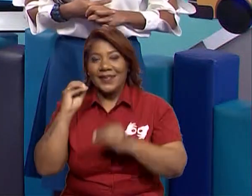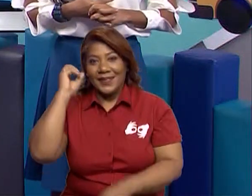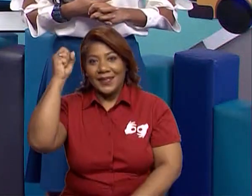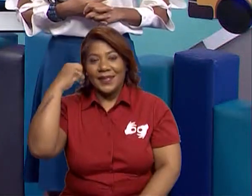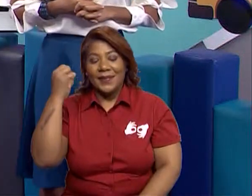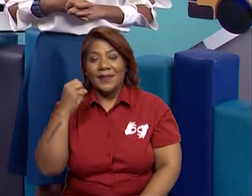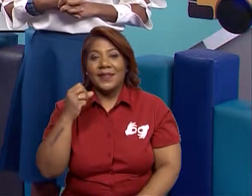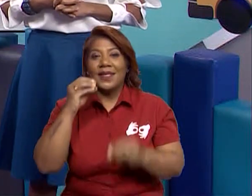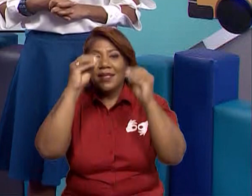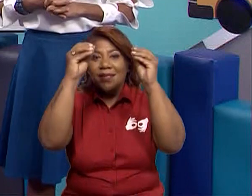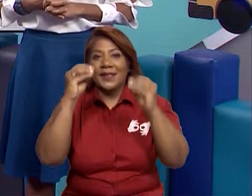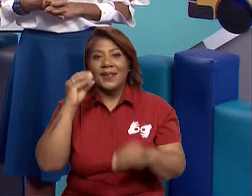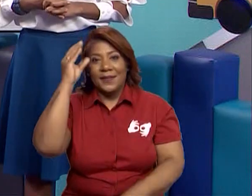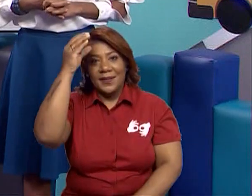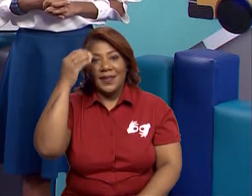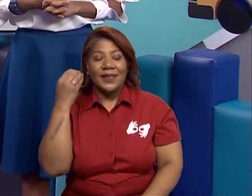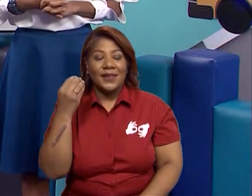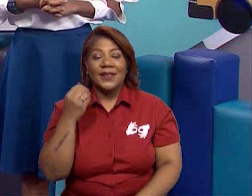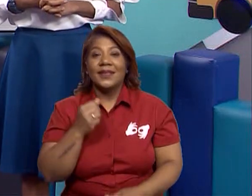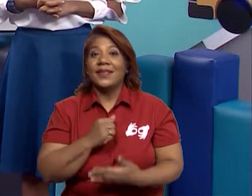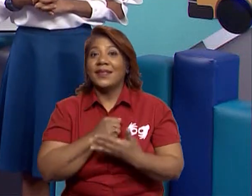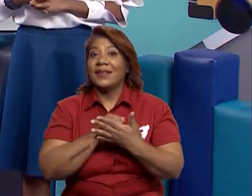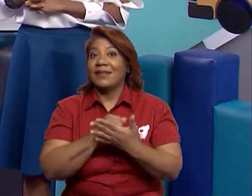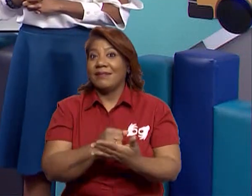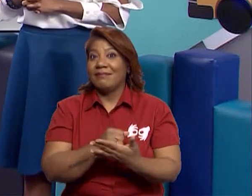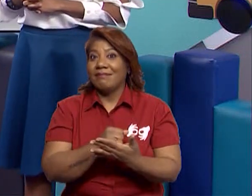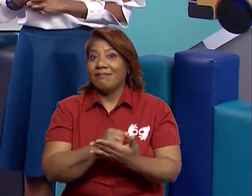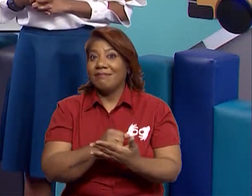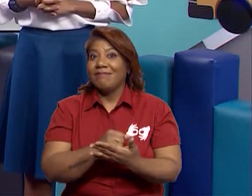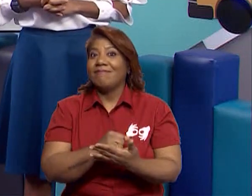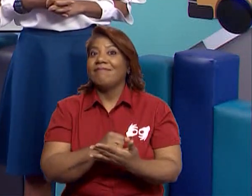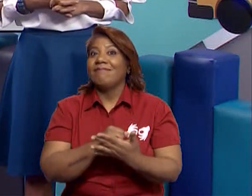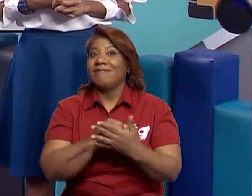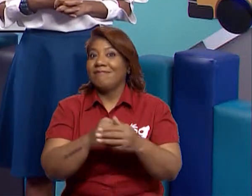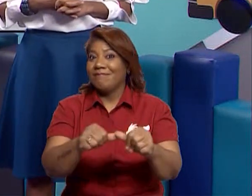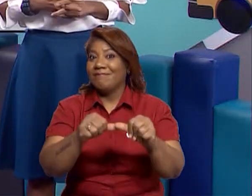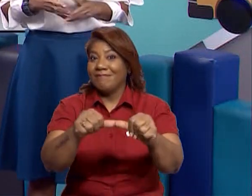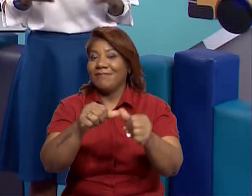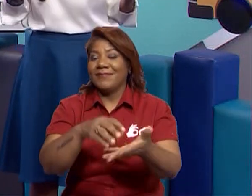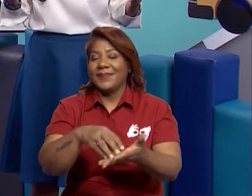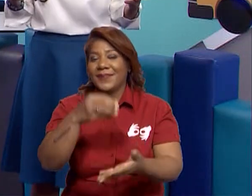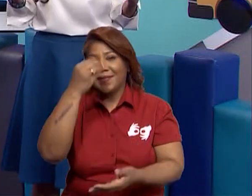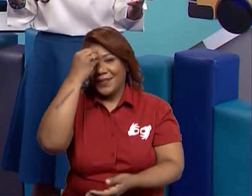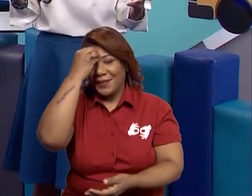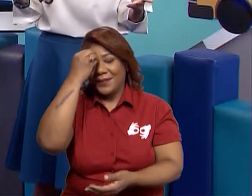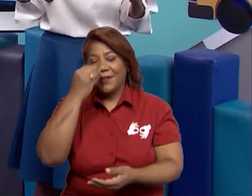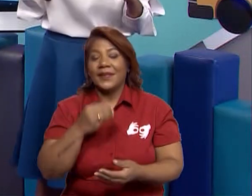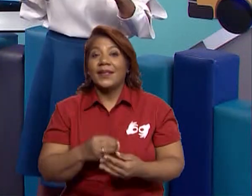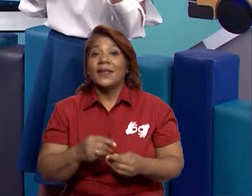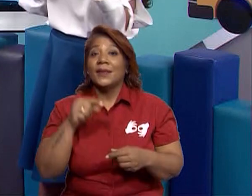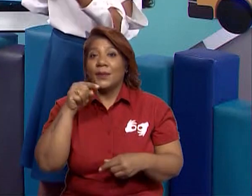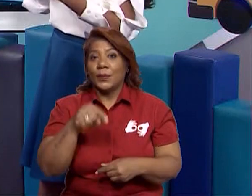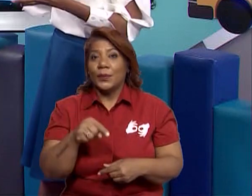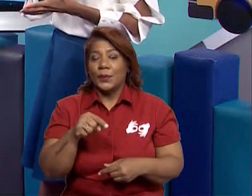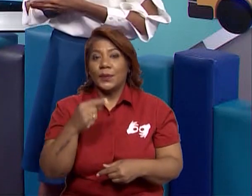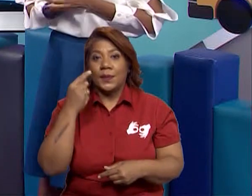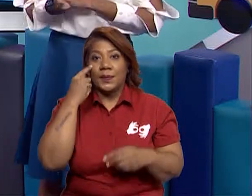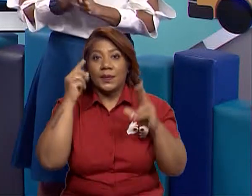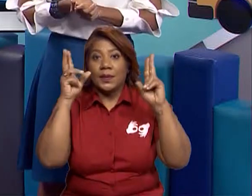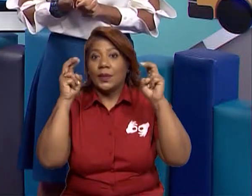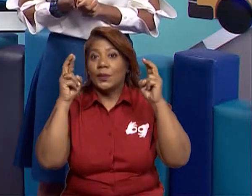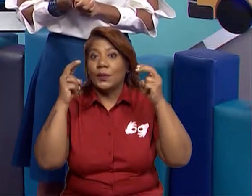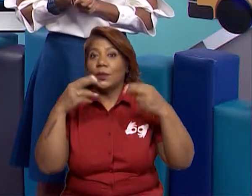maestro Cristian a seguir aprendiendo en Ciencias Naturales. Así es. Con quinto grado. Para eso hoy les hemos traído un tema